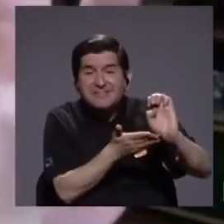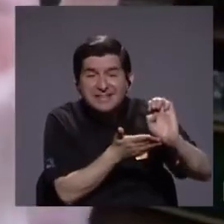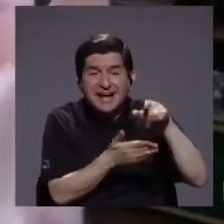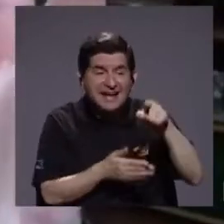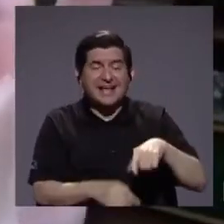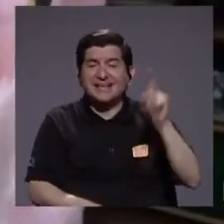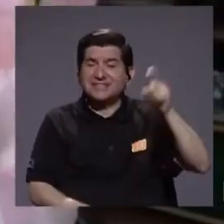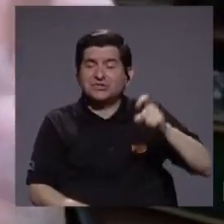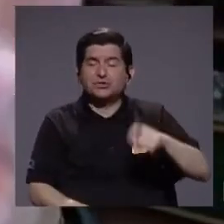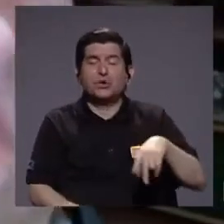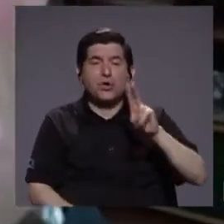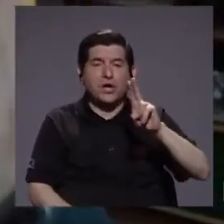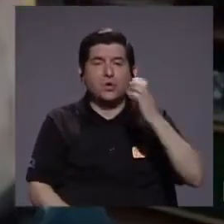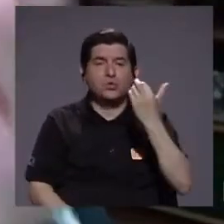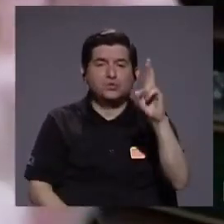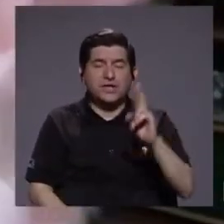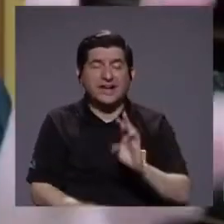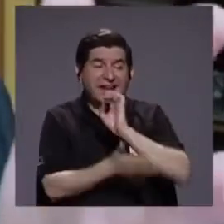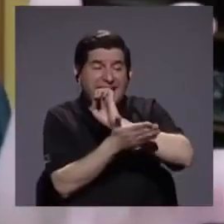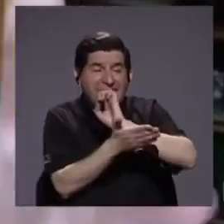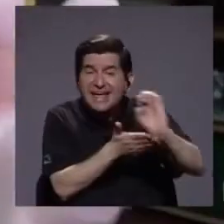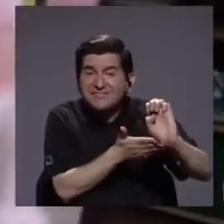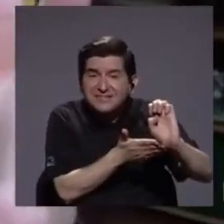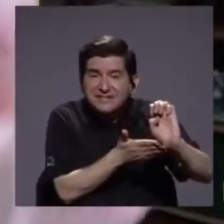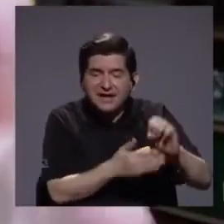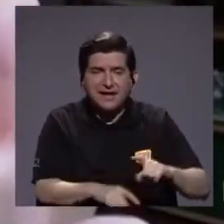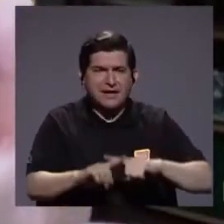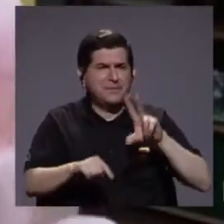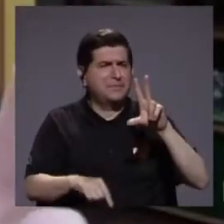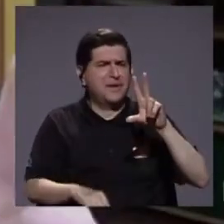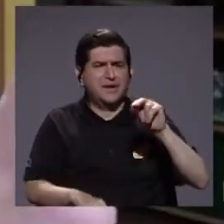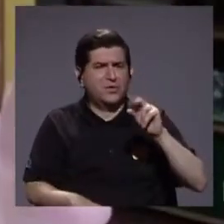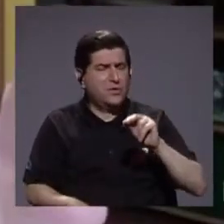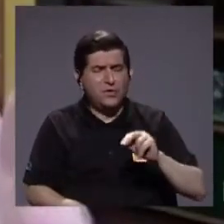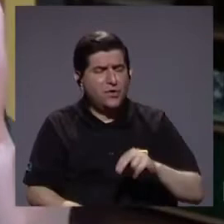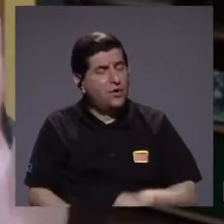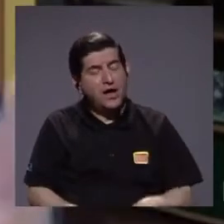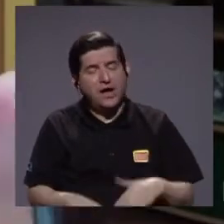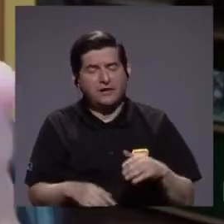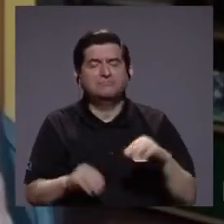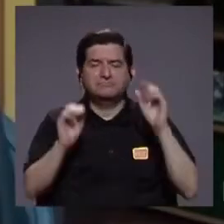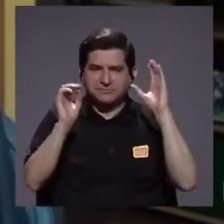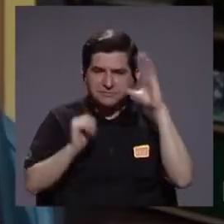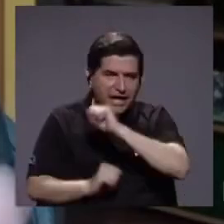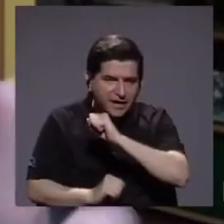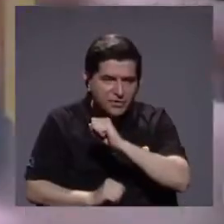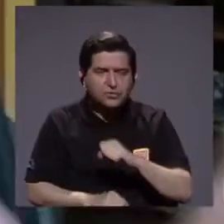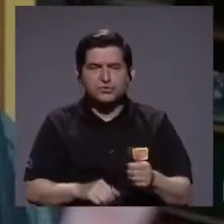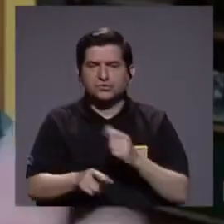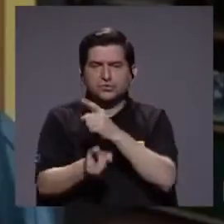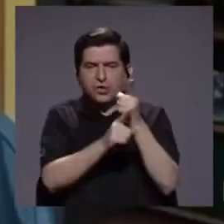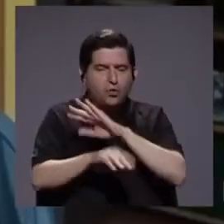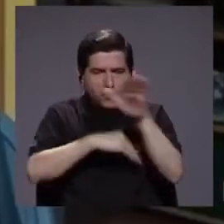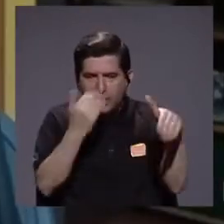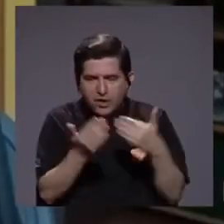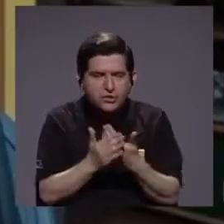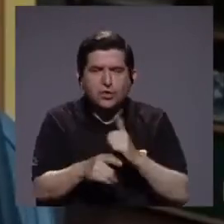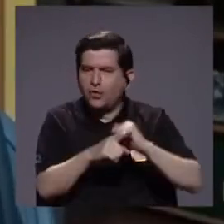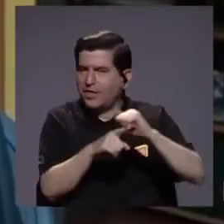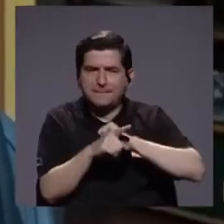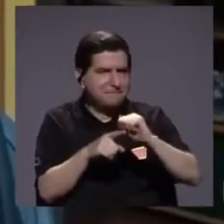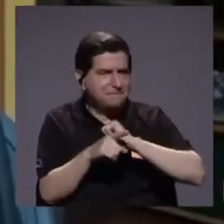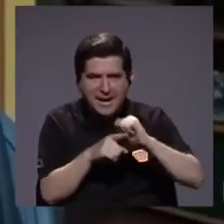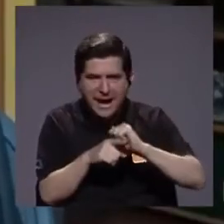tiene que dar en la Universidad de Costa Rica, la prevención, pero de no poderse, entonces la detección y corregir toda la serie de las